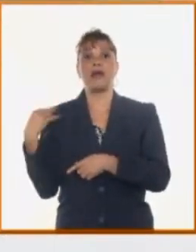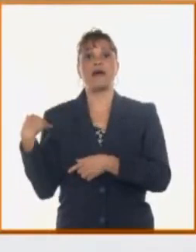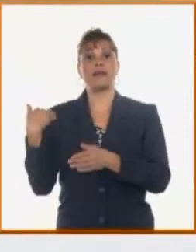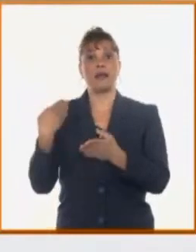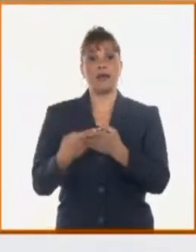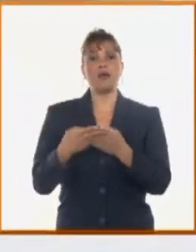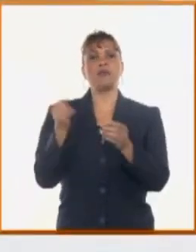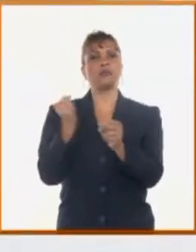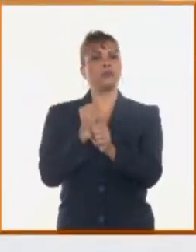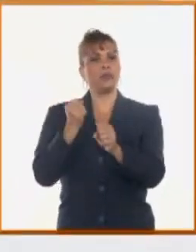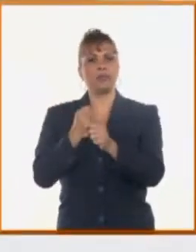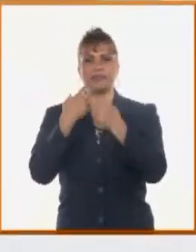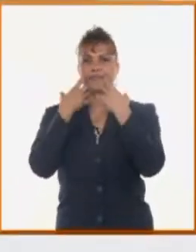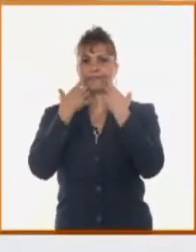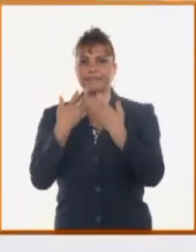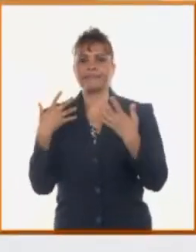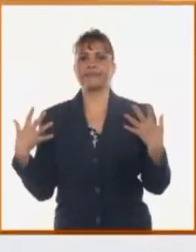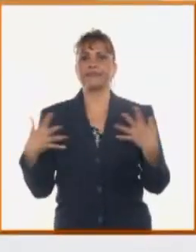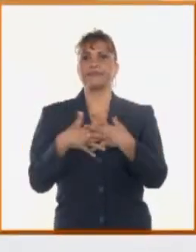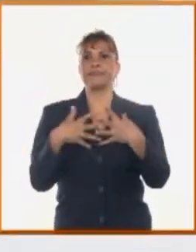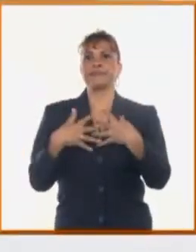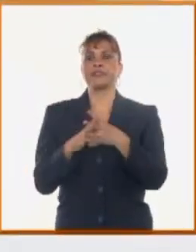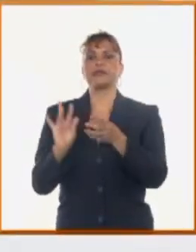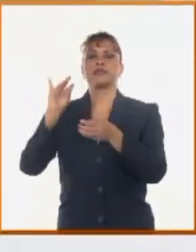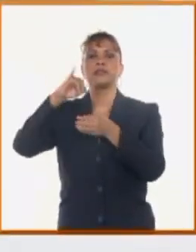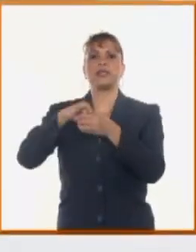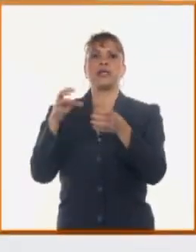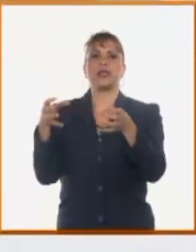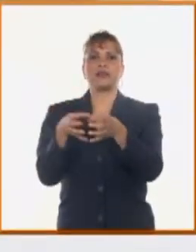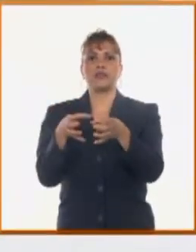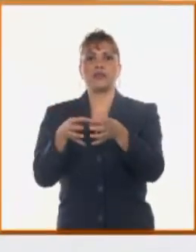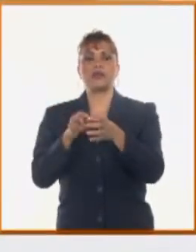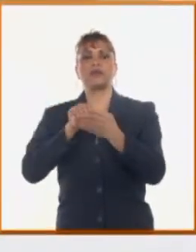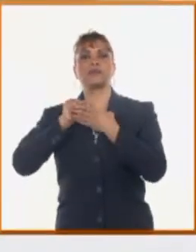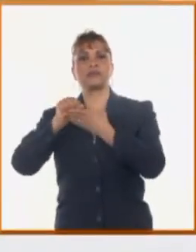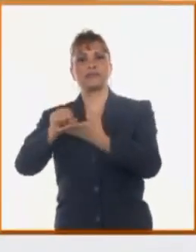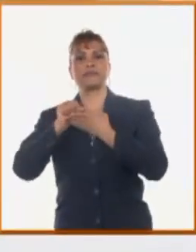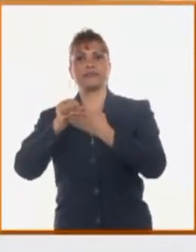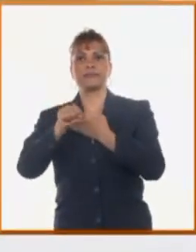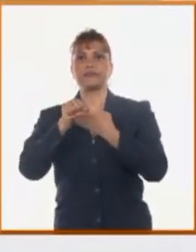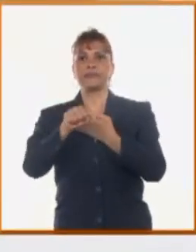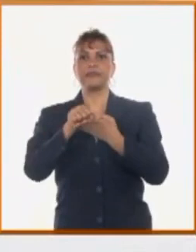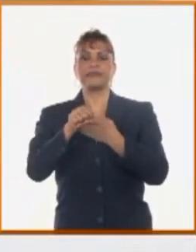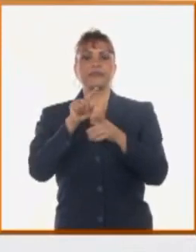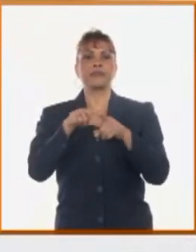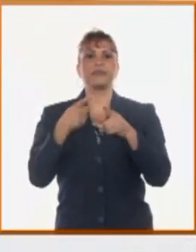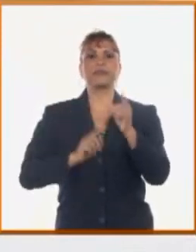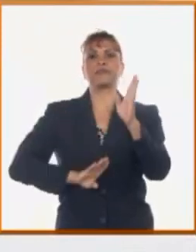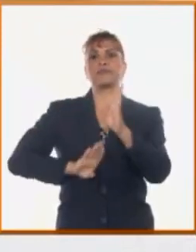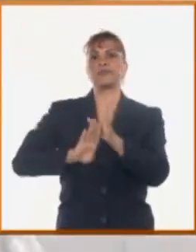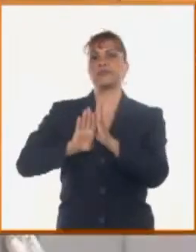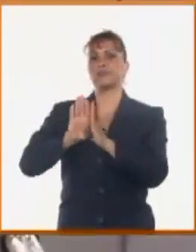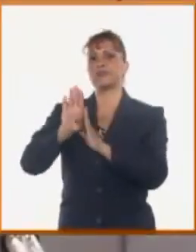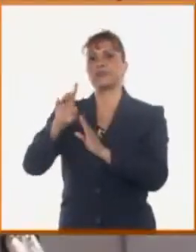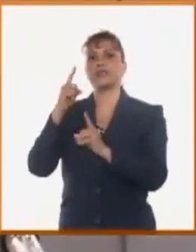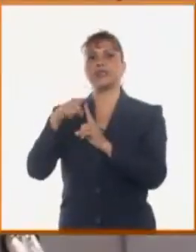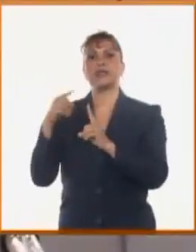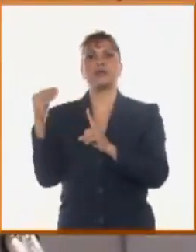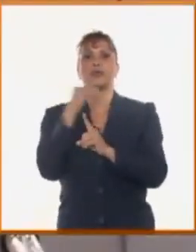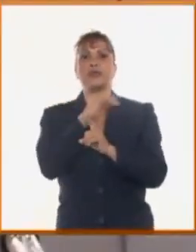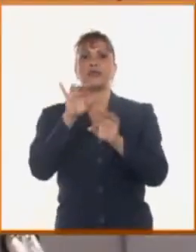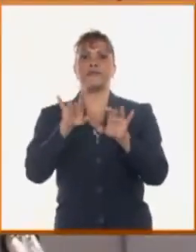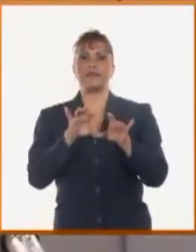muy interesante relacionada a la integración de los servicios para el desarrollo de tecnología de la informática y